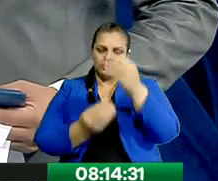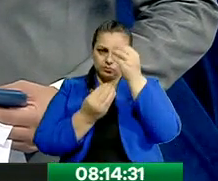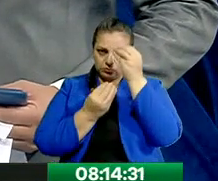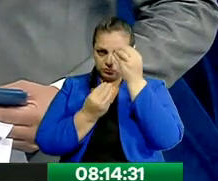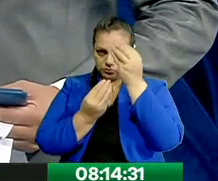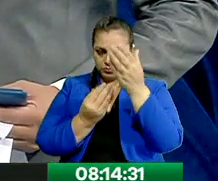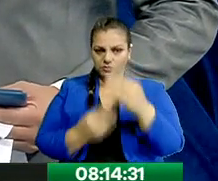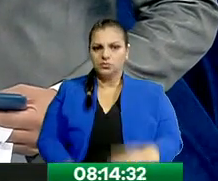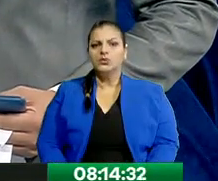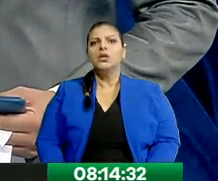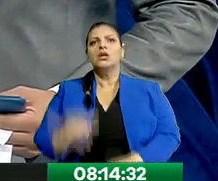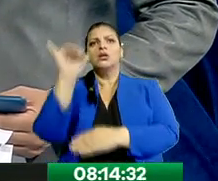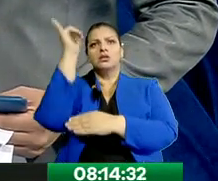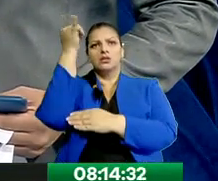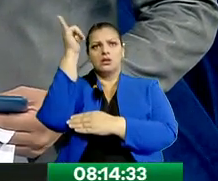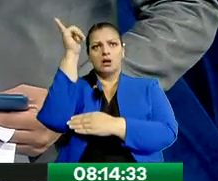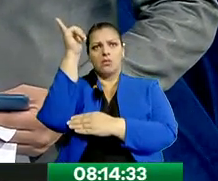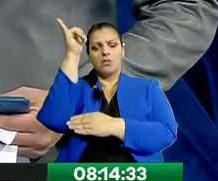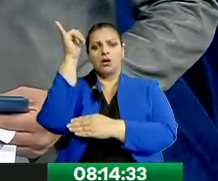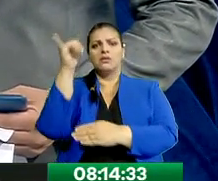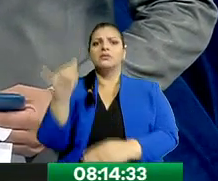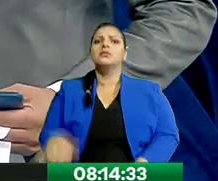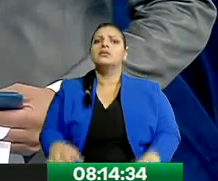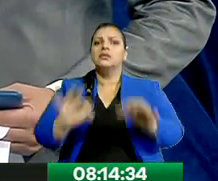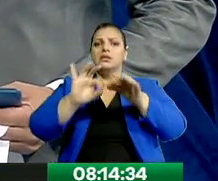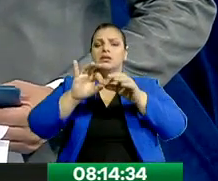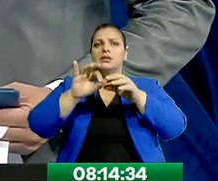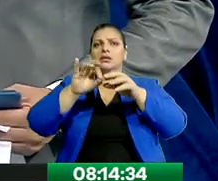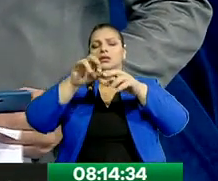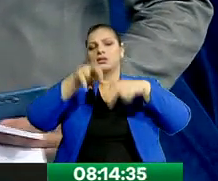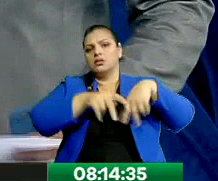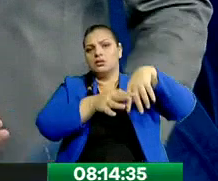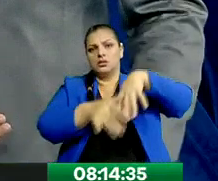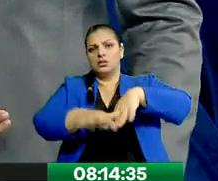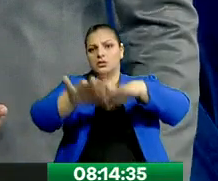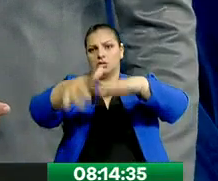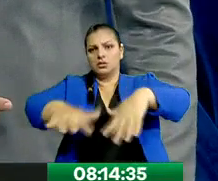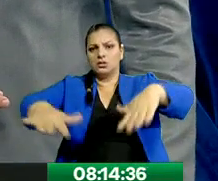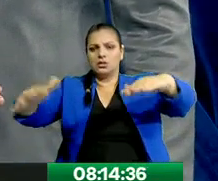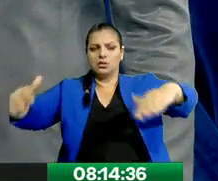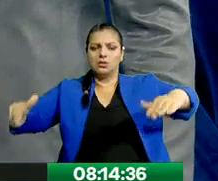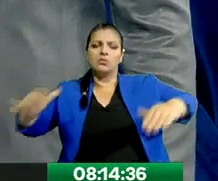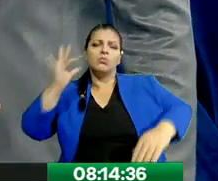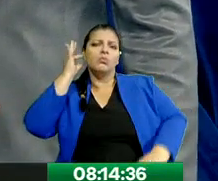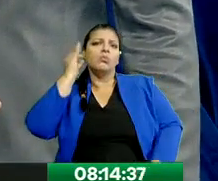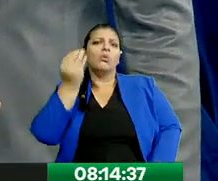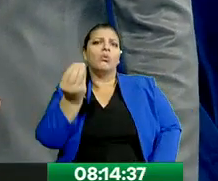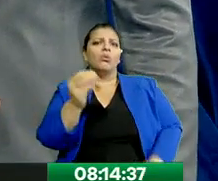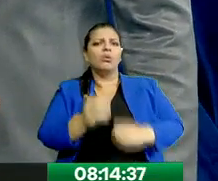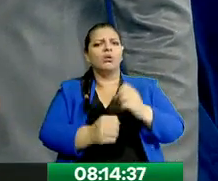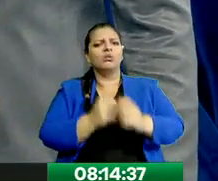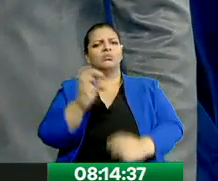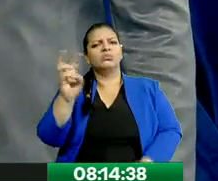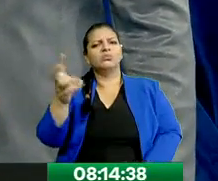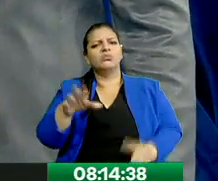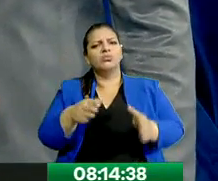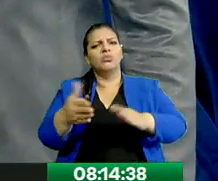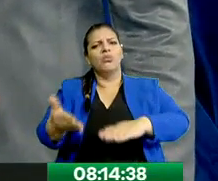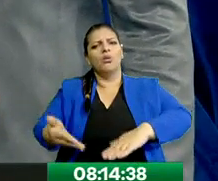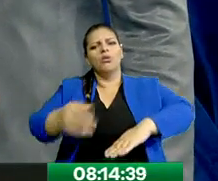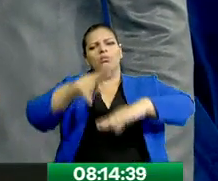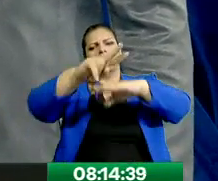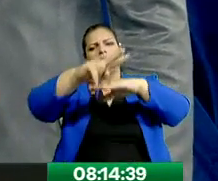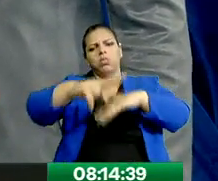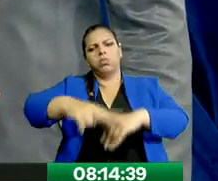el cuerpo de una joven de 16 años flotando en un río, el cantón Yaguachi, en la provincia del Guayas. El cadáver estaba atado